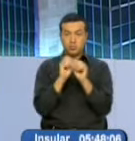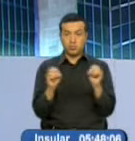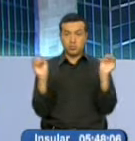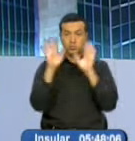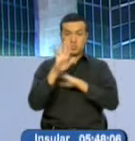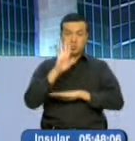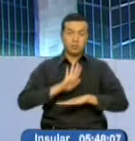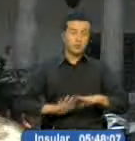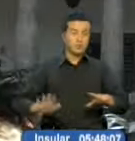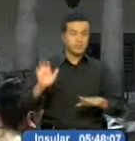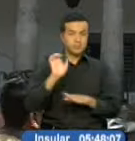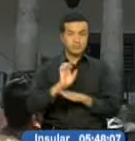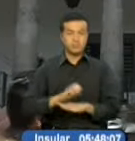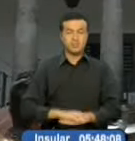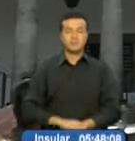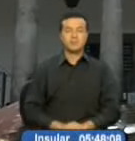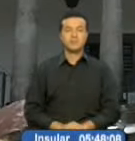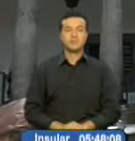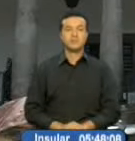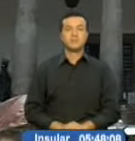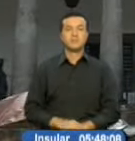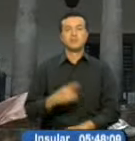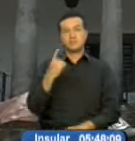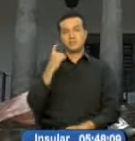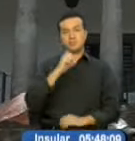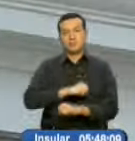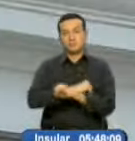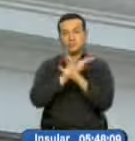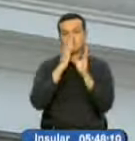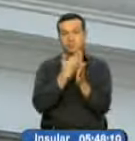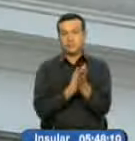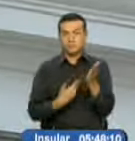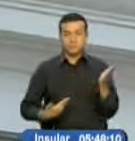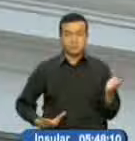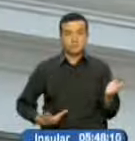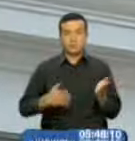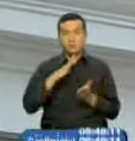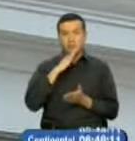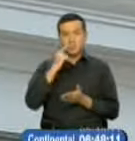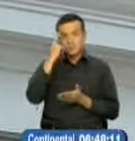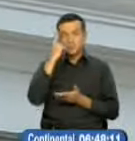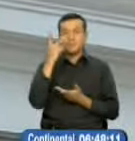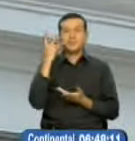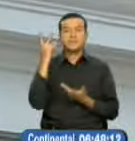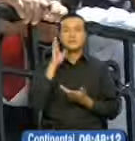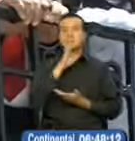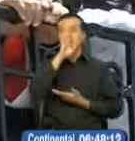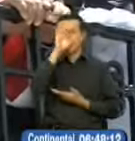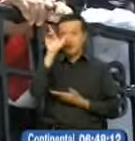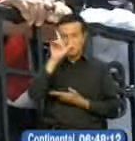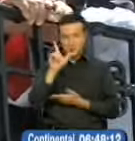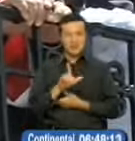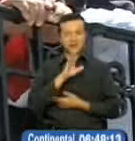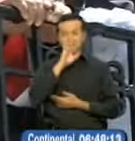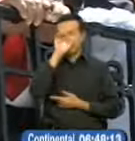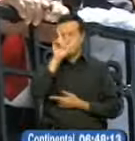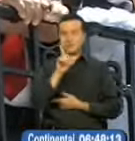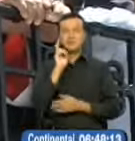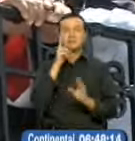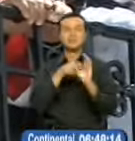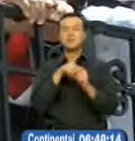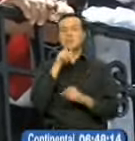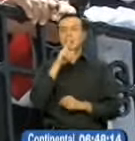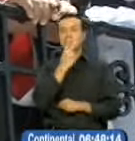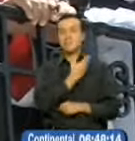el país. A las 11 de la mañana, el jefe de Estado presidió el habitual relevo de guardia de los lunes, acto que contó también con la presencia